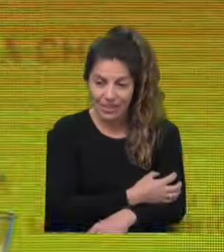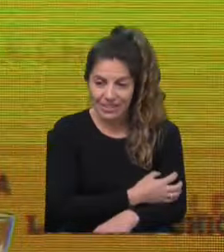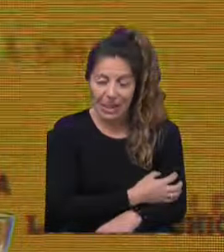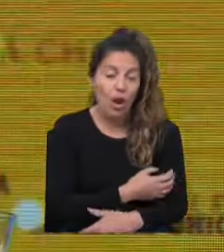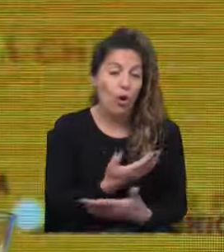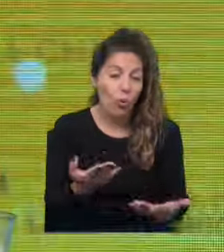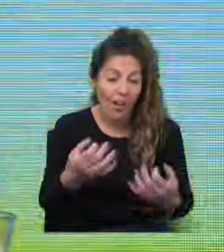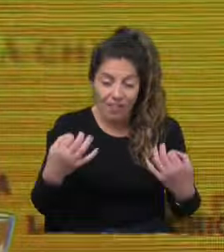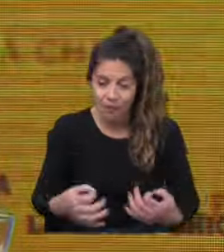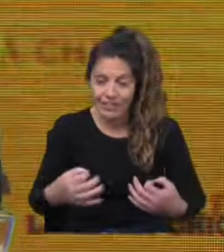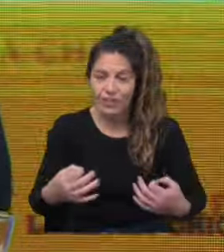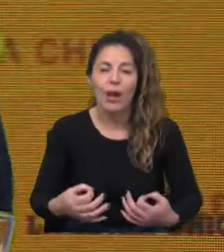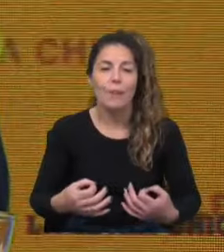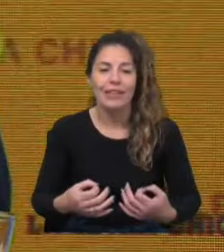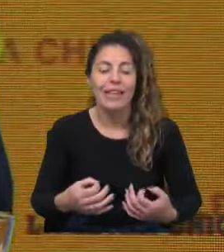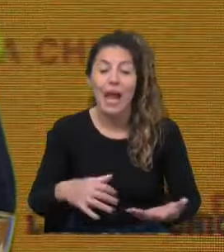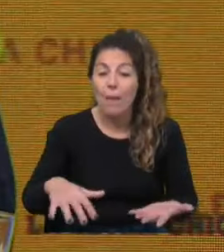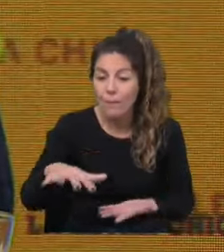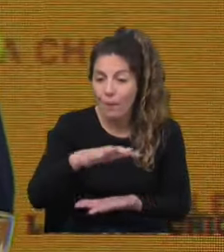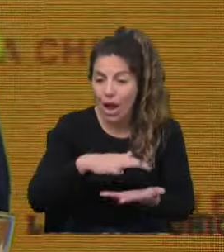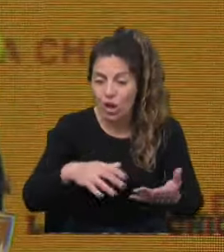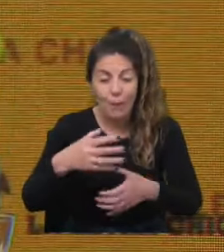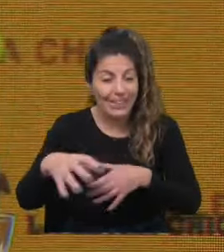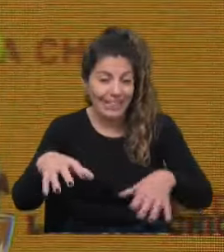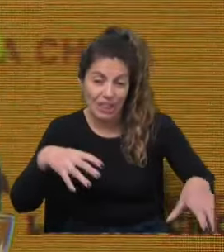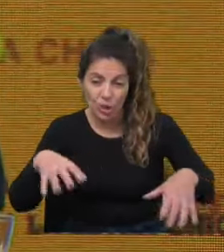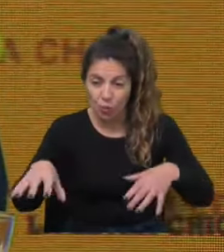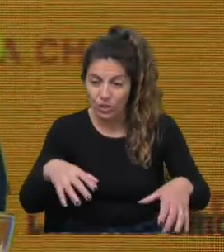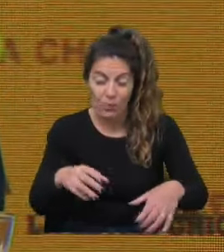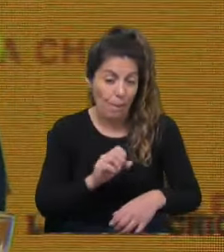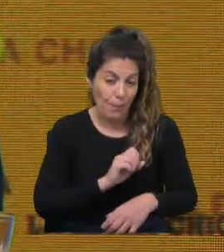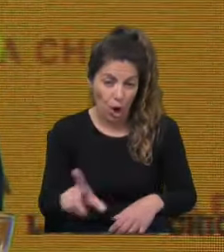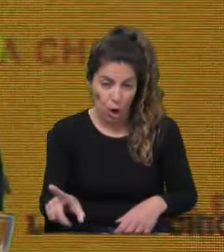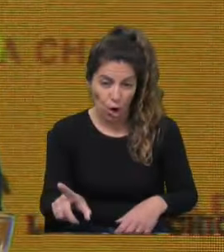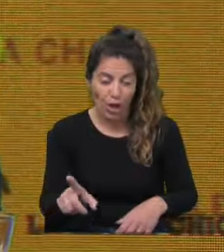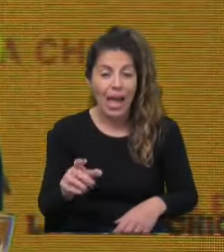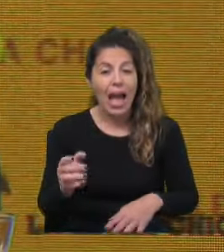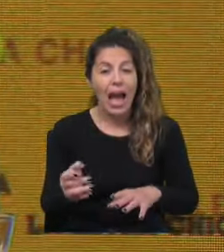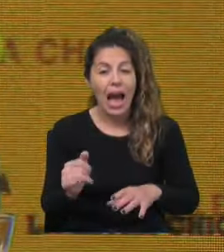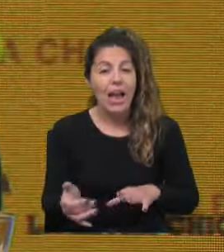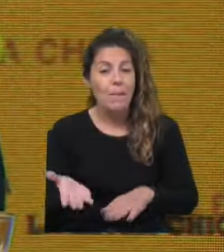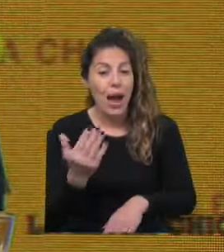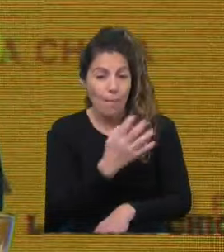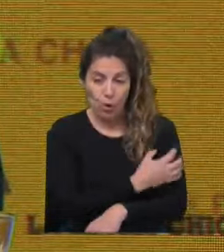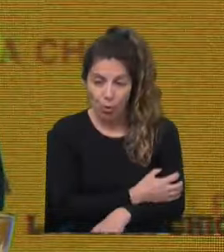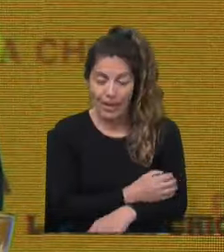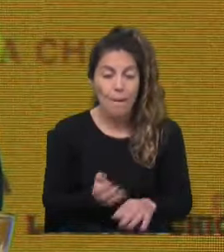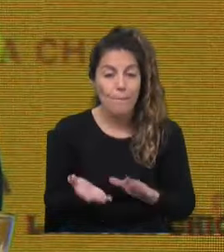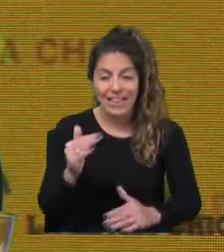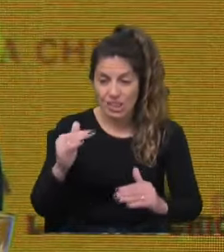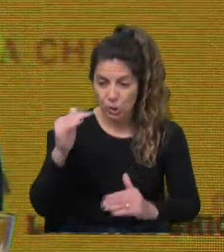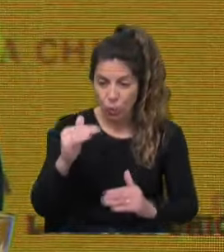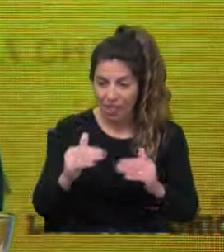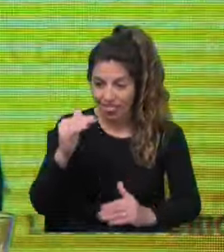cual, efectivamente, el panorama distributivo empeoró. Hay más pobres, hay más desigualdad,